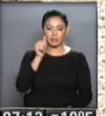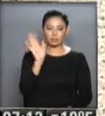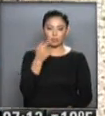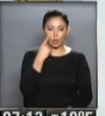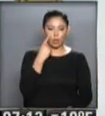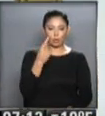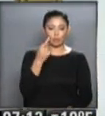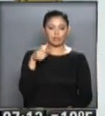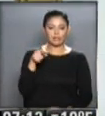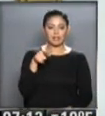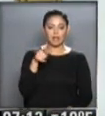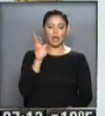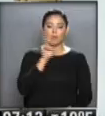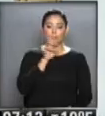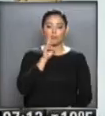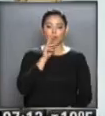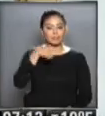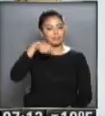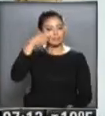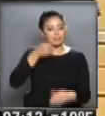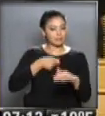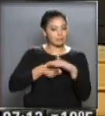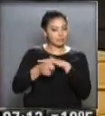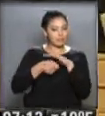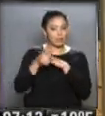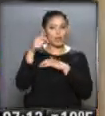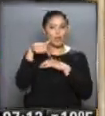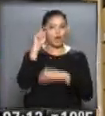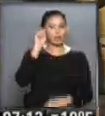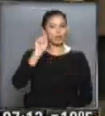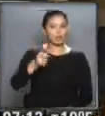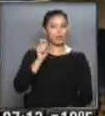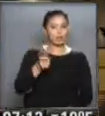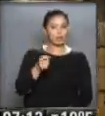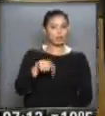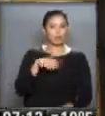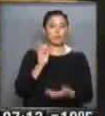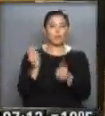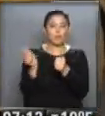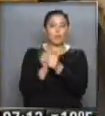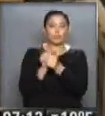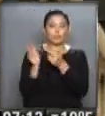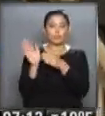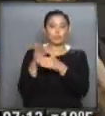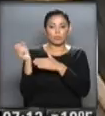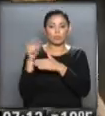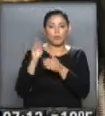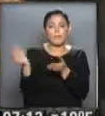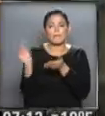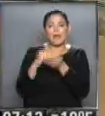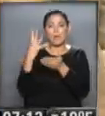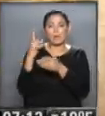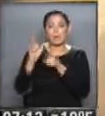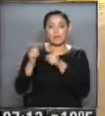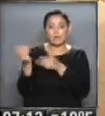como de la narcomodelo. Comenzará a ser juzgada hoy junto a su novio surinamés y otros cuatro extranjeros en el marco